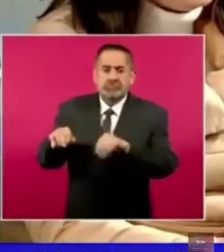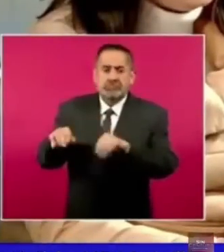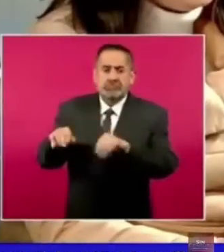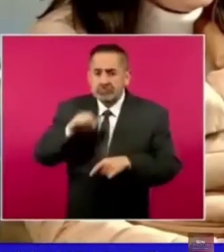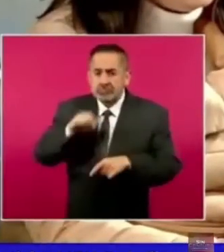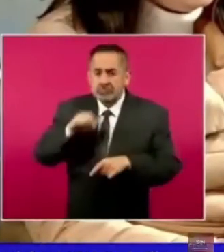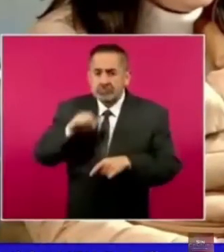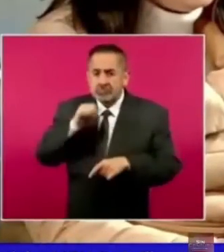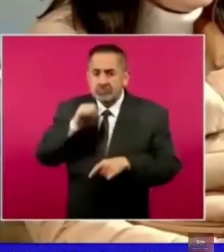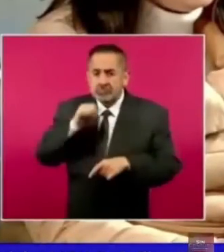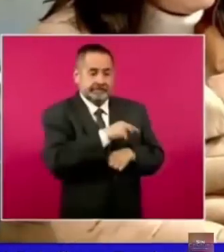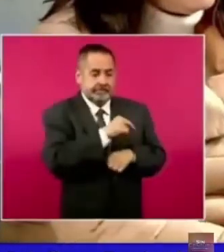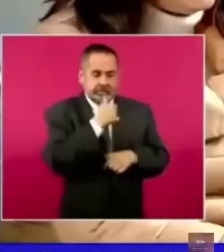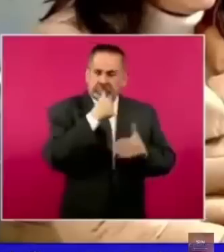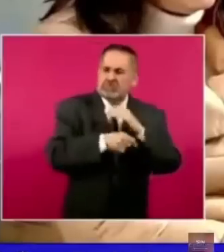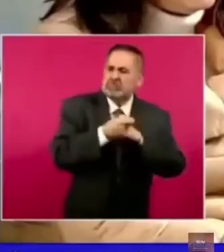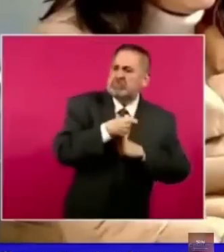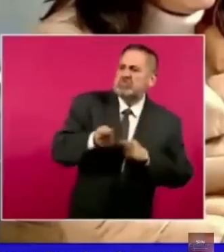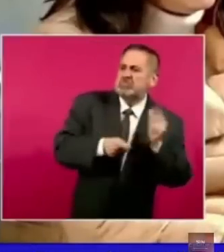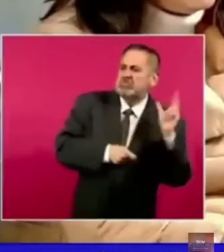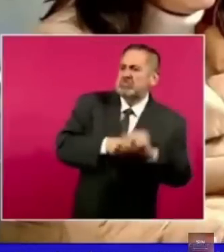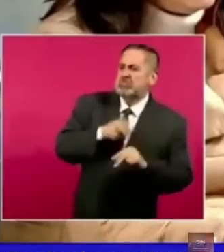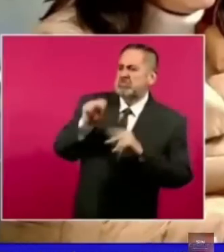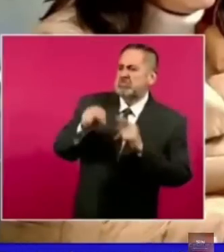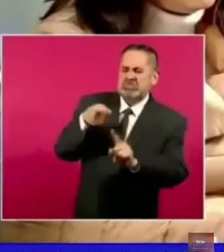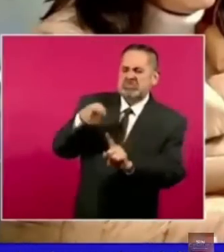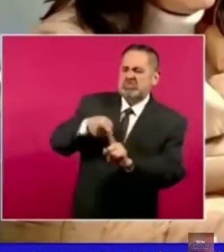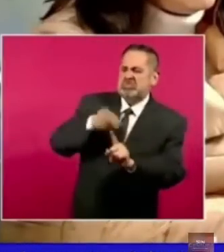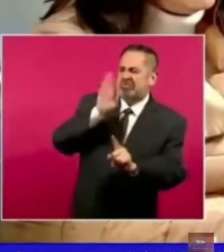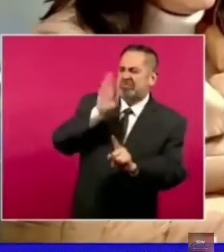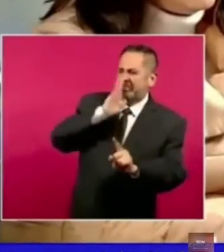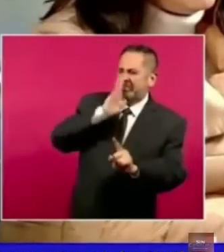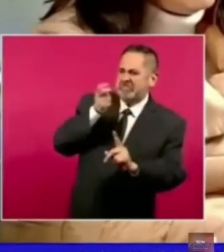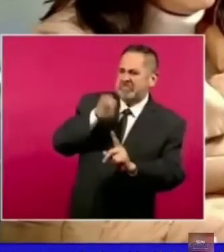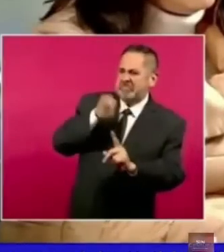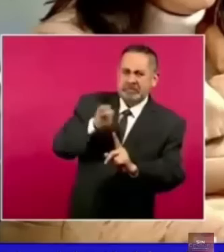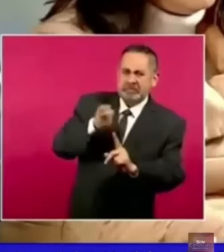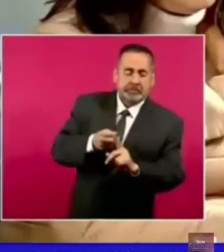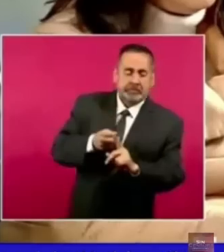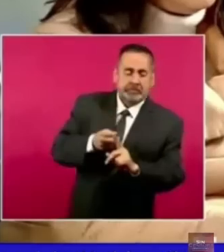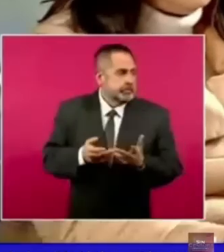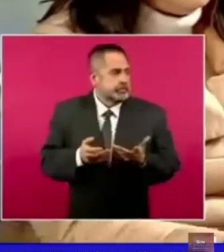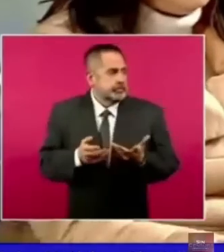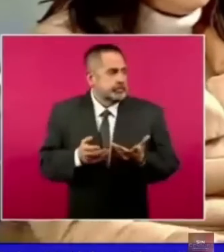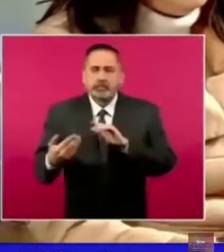porque reciben el acoso y cartas y señalamientos hacia sus personas,